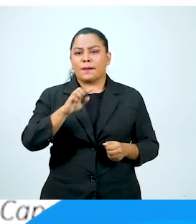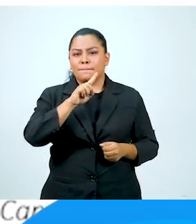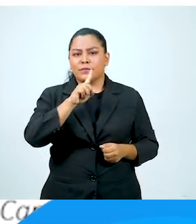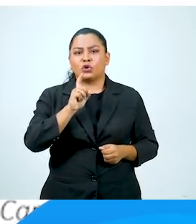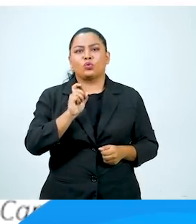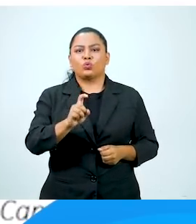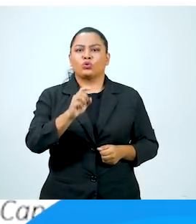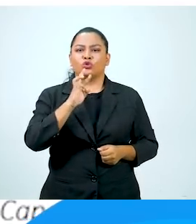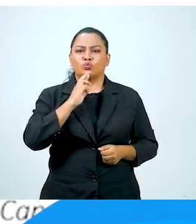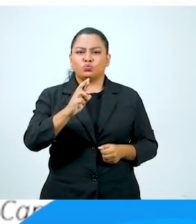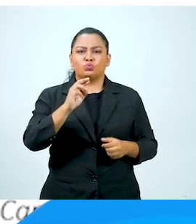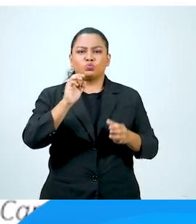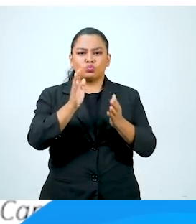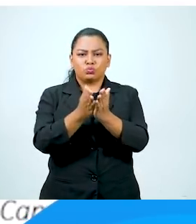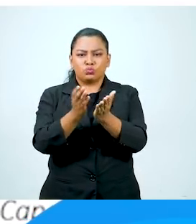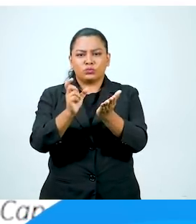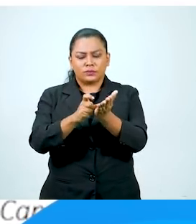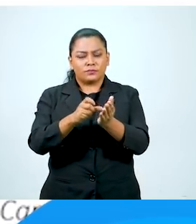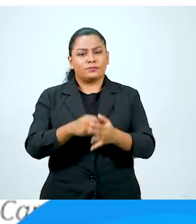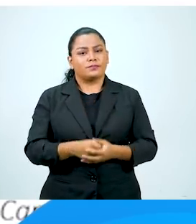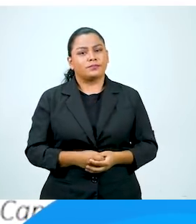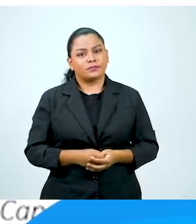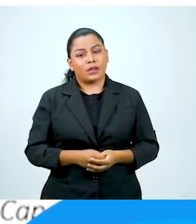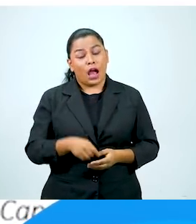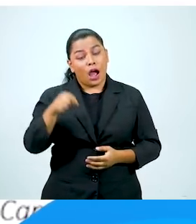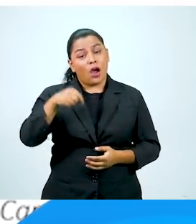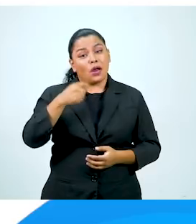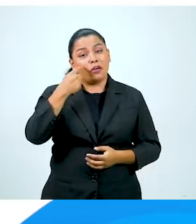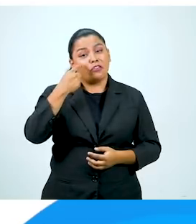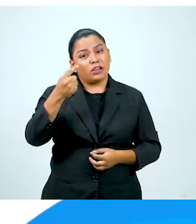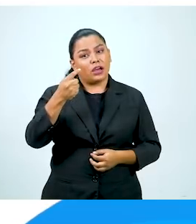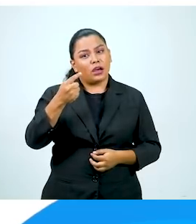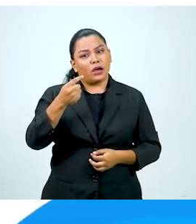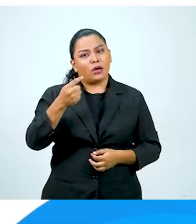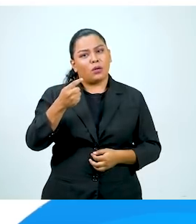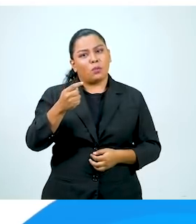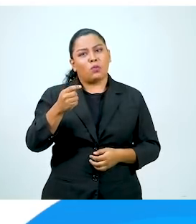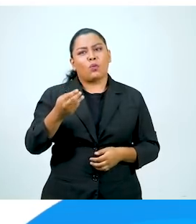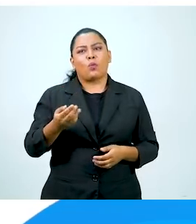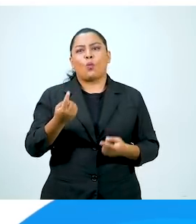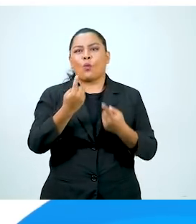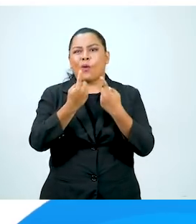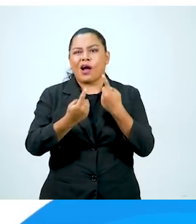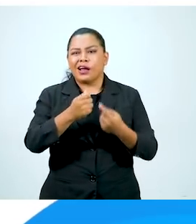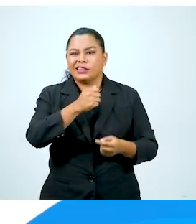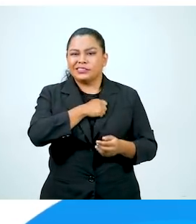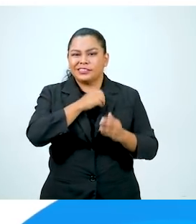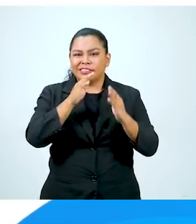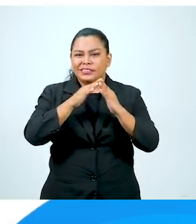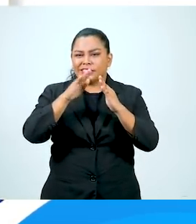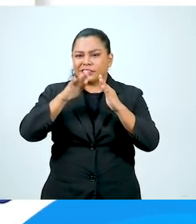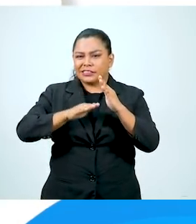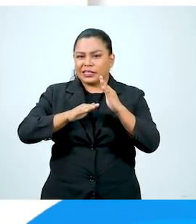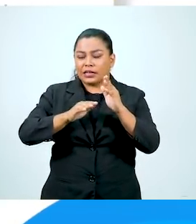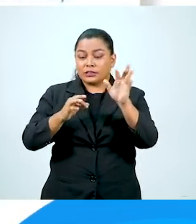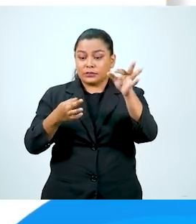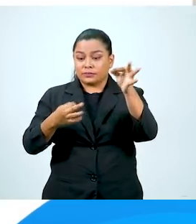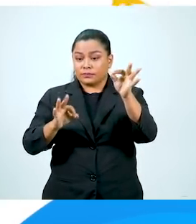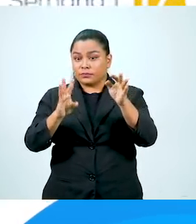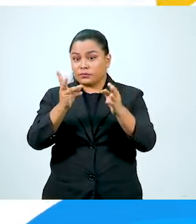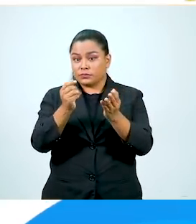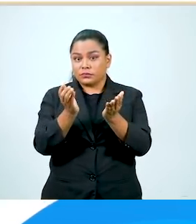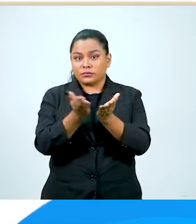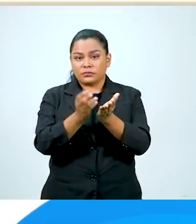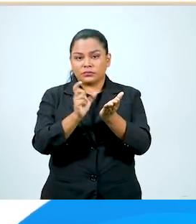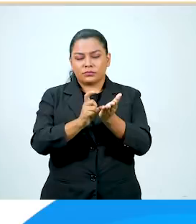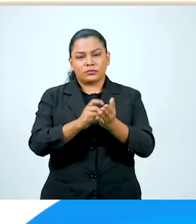preguntas asignadas en el libro de texto. Ahora veamos la asignación de la actividad en casa en las páginas del libro de